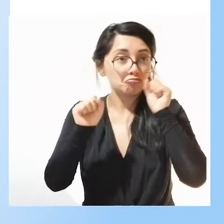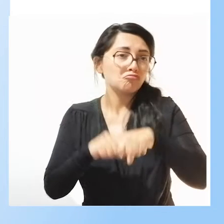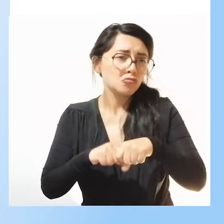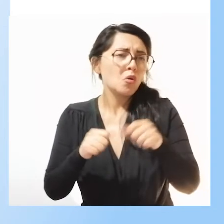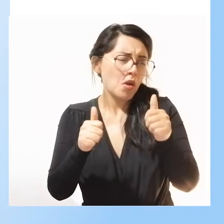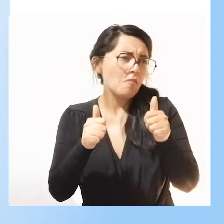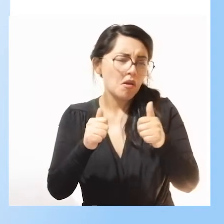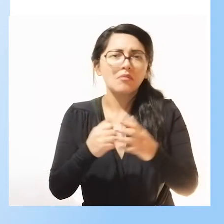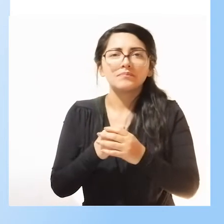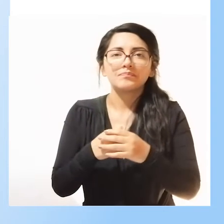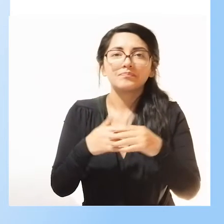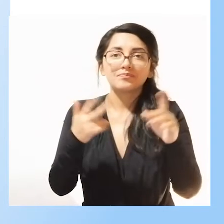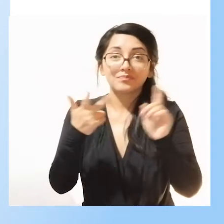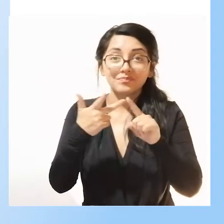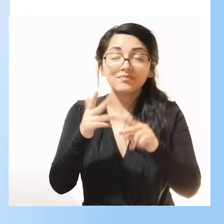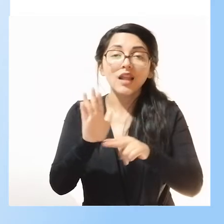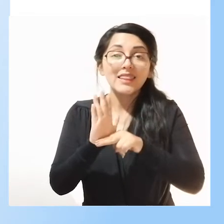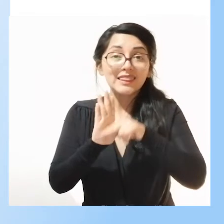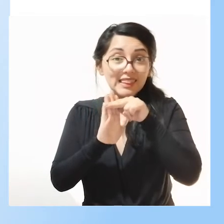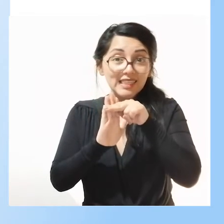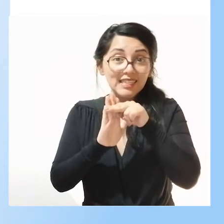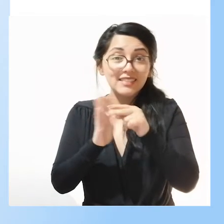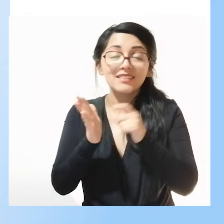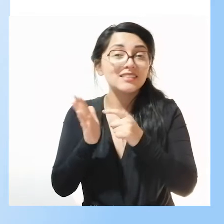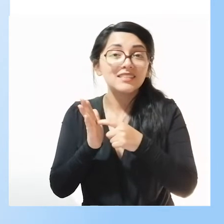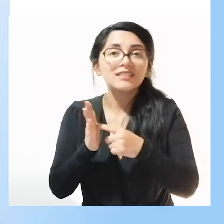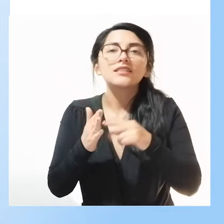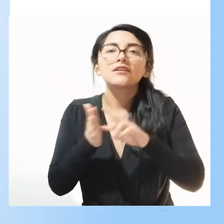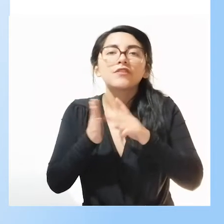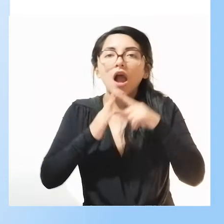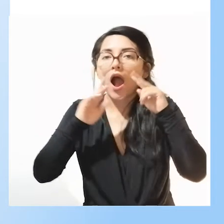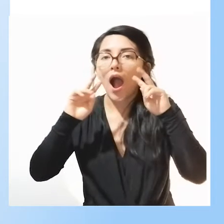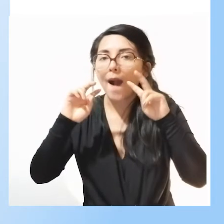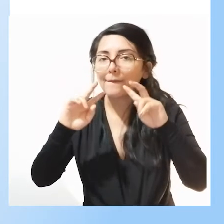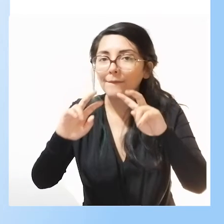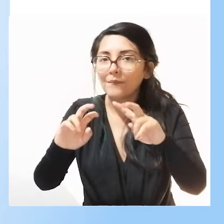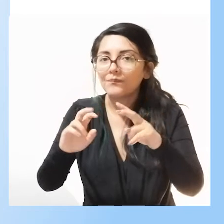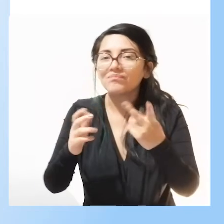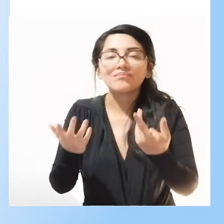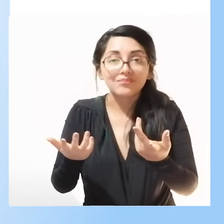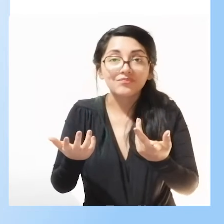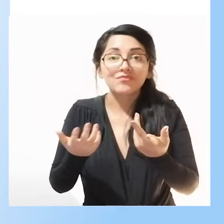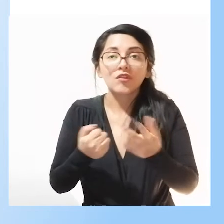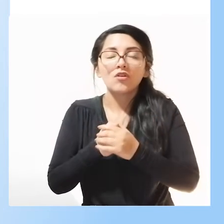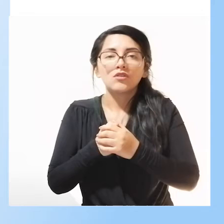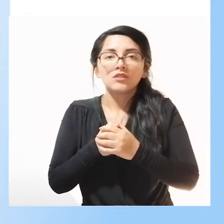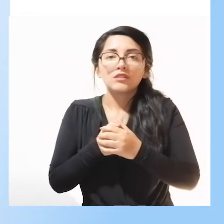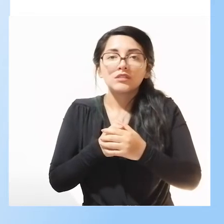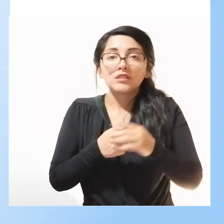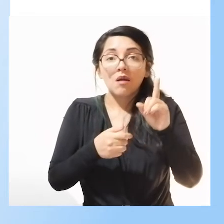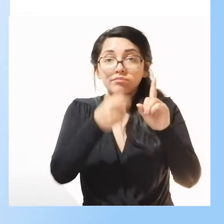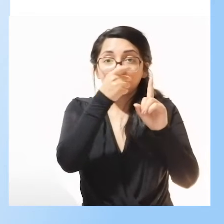práctica. Y el tercer nivel ya implica la investigación, es compaginar,